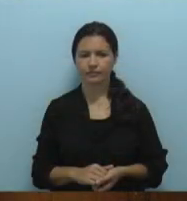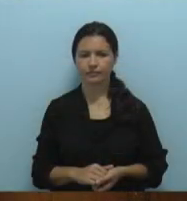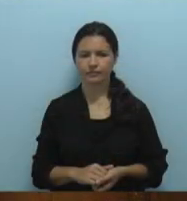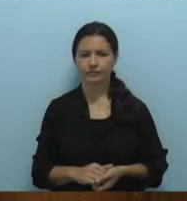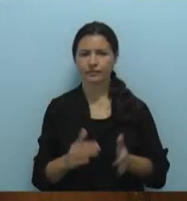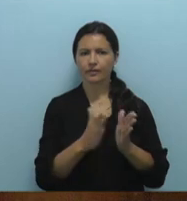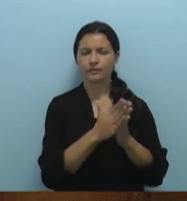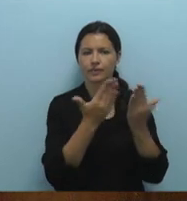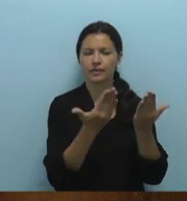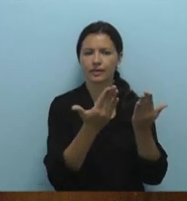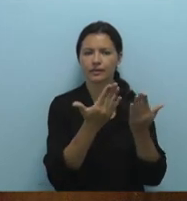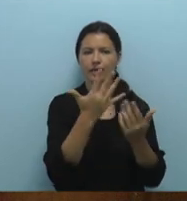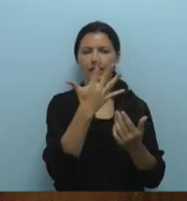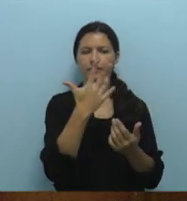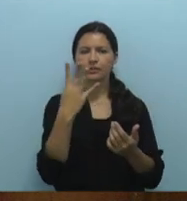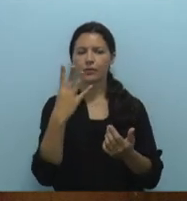Expediente número